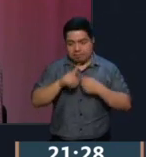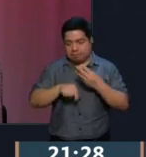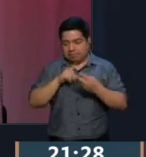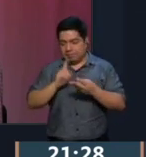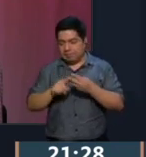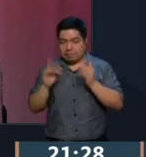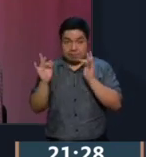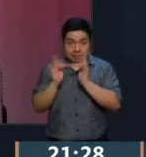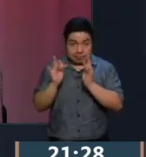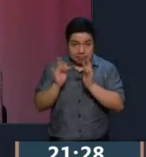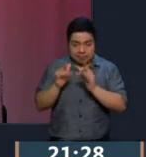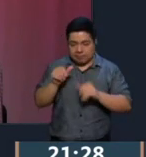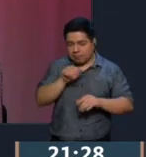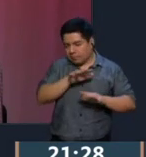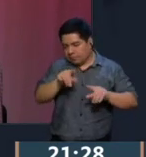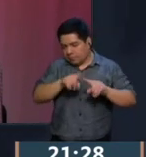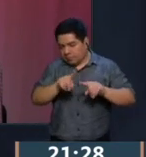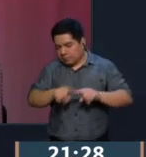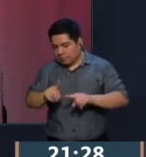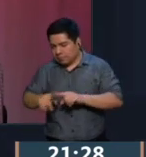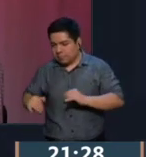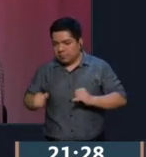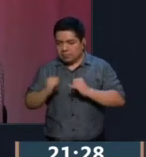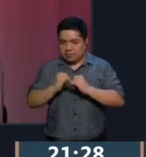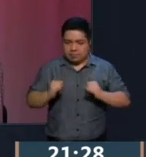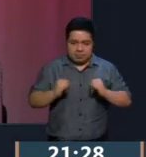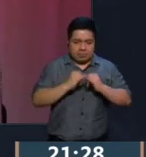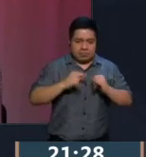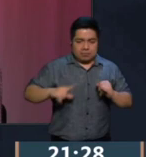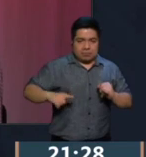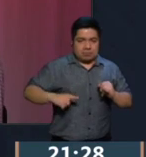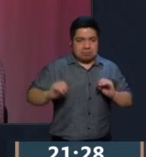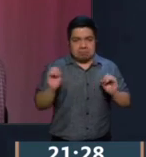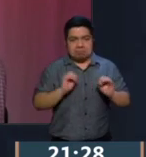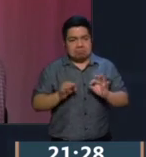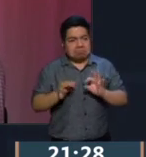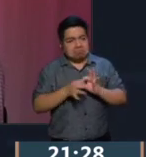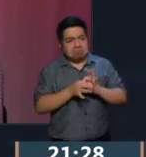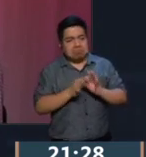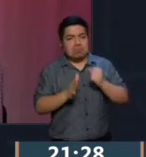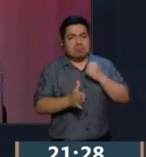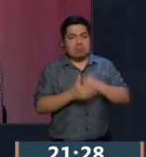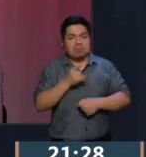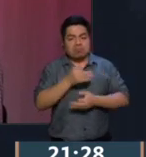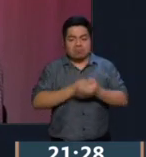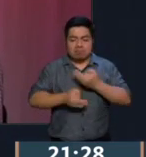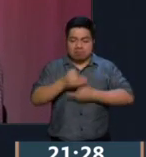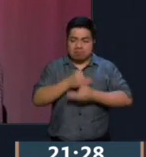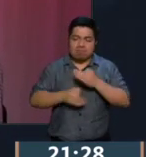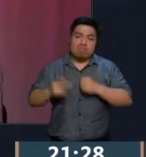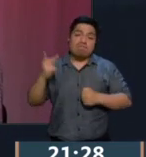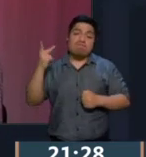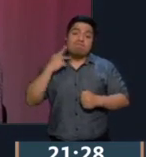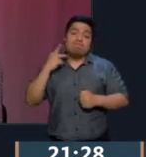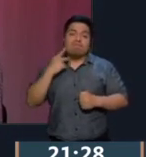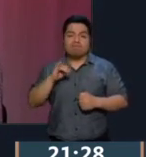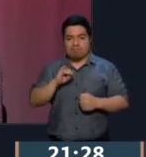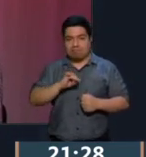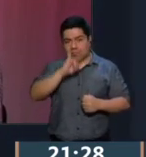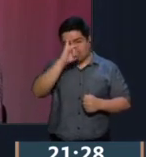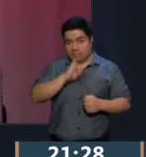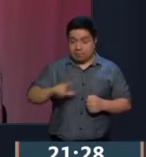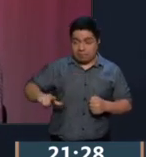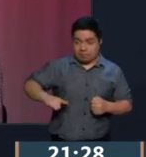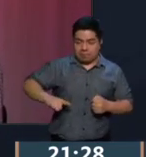de coordinación entre las distintas instancias de gobierno pues simplemente no se ha dado por la politización que se ha generado, sí desde la jefatura de